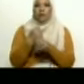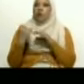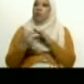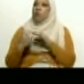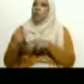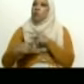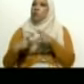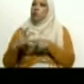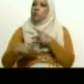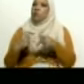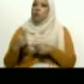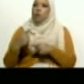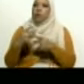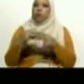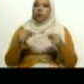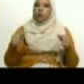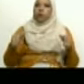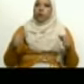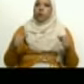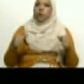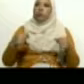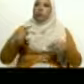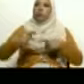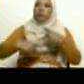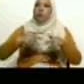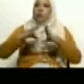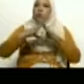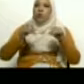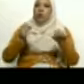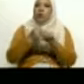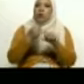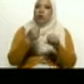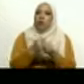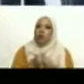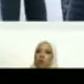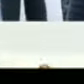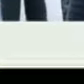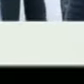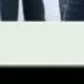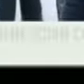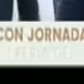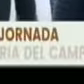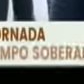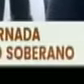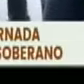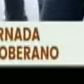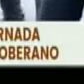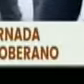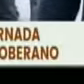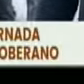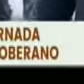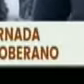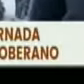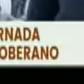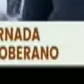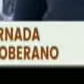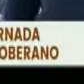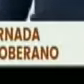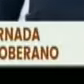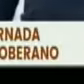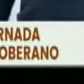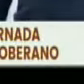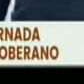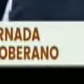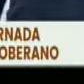producción agrícola en este sector, donde se están atendiendo a más de 750 familias. A mi lado se encuentra quien es Rodolfo,